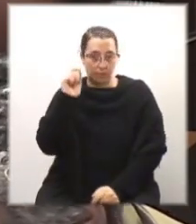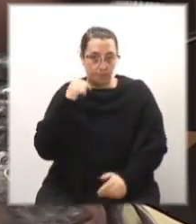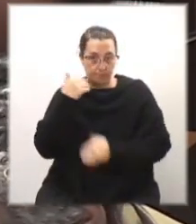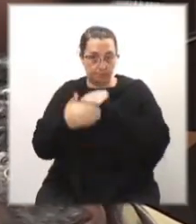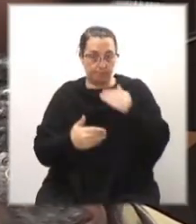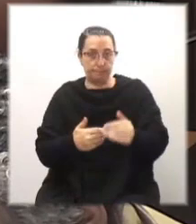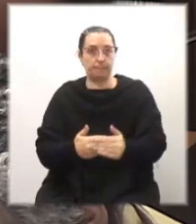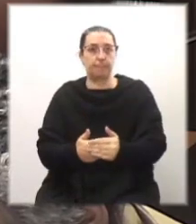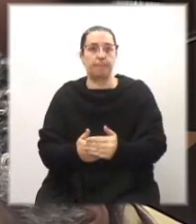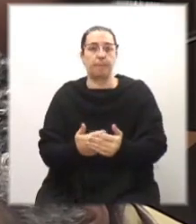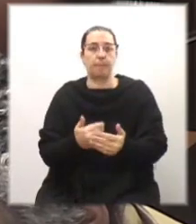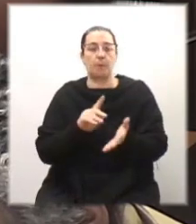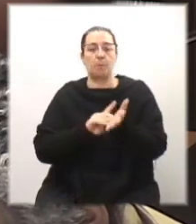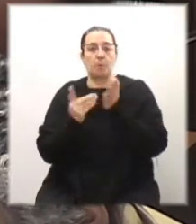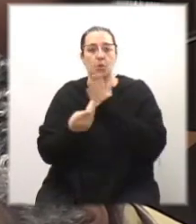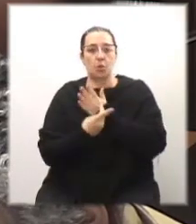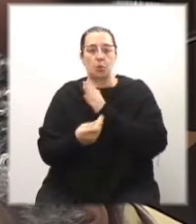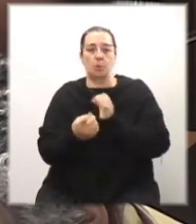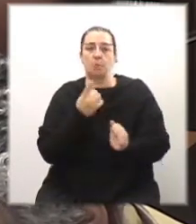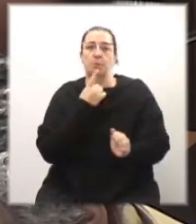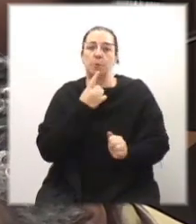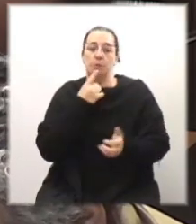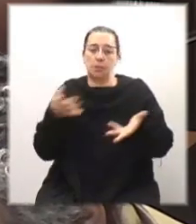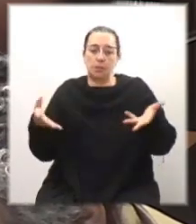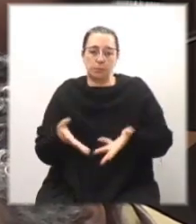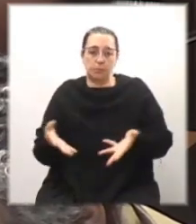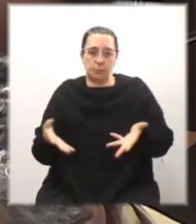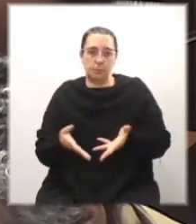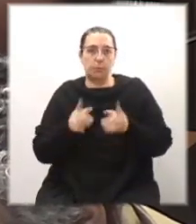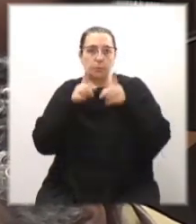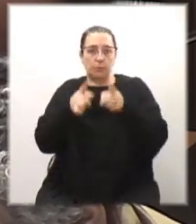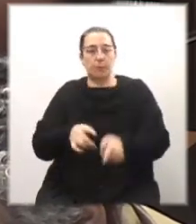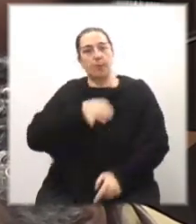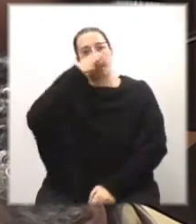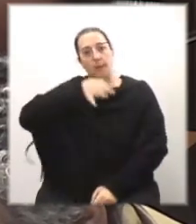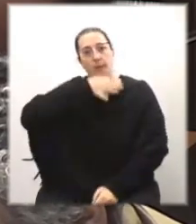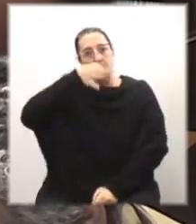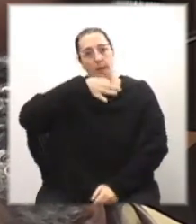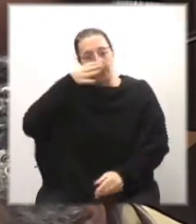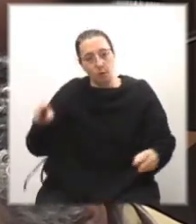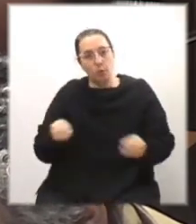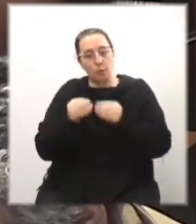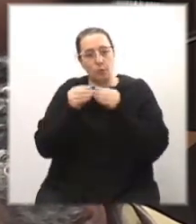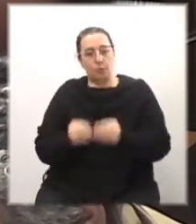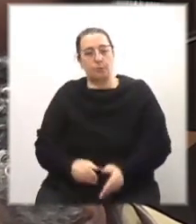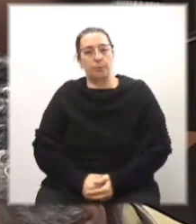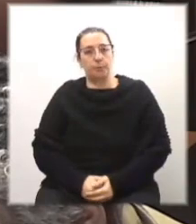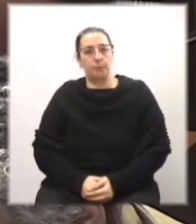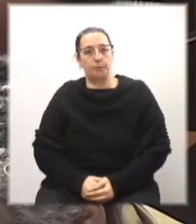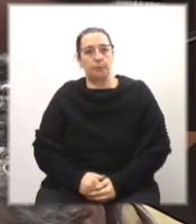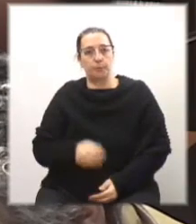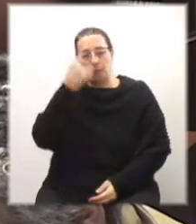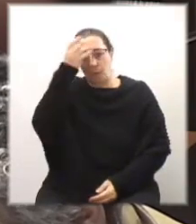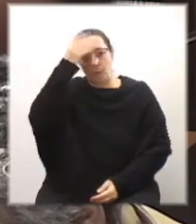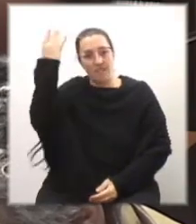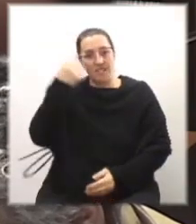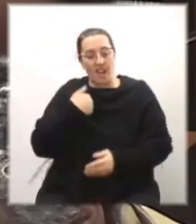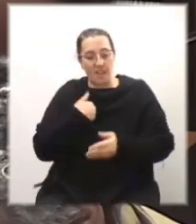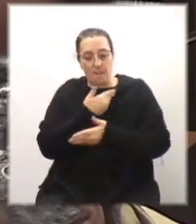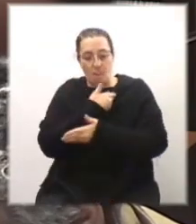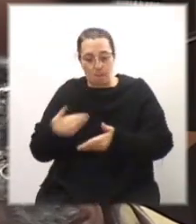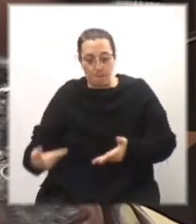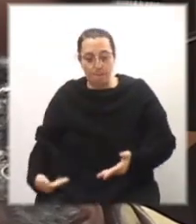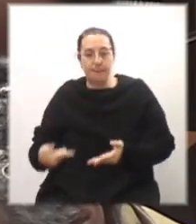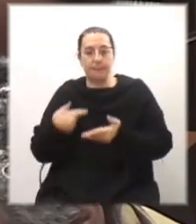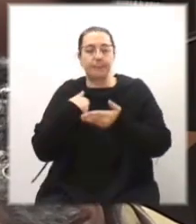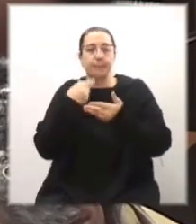adelante, el proyecto político en curso y el relato que lo acompaña. El oficialismo hace una rendición